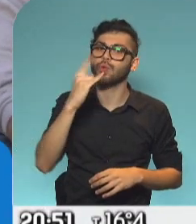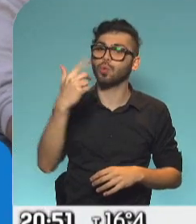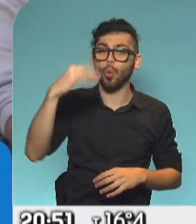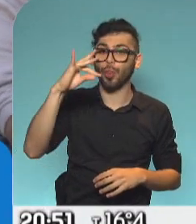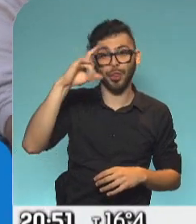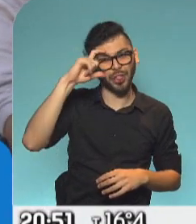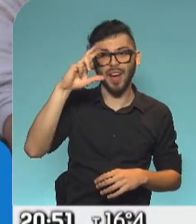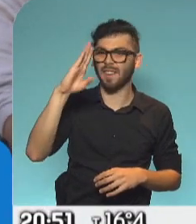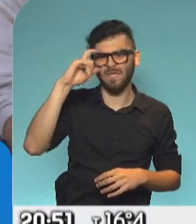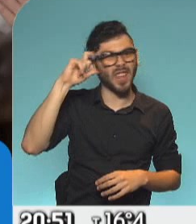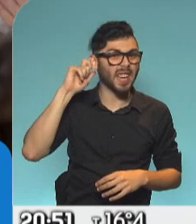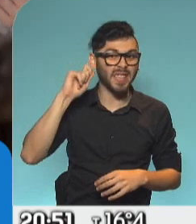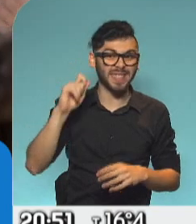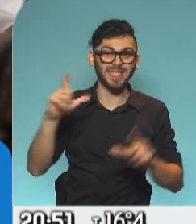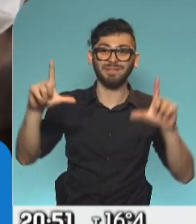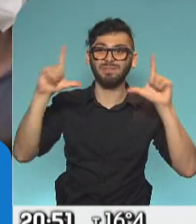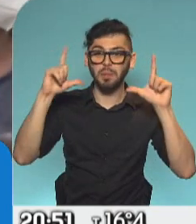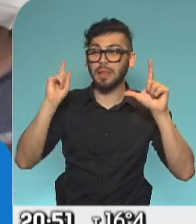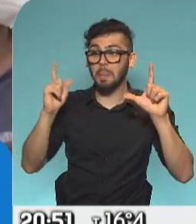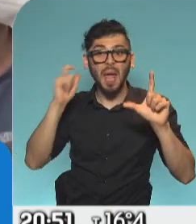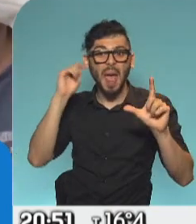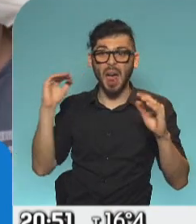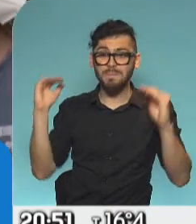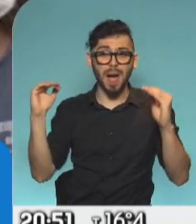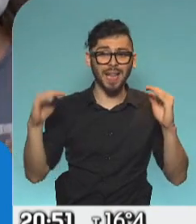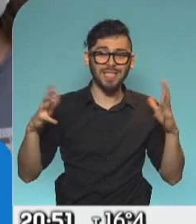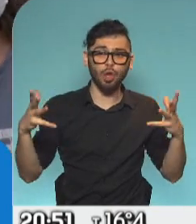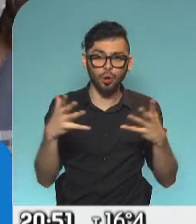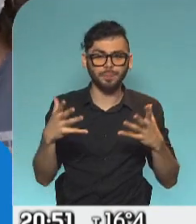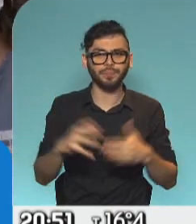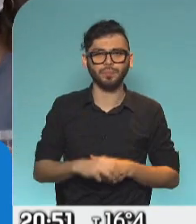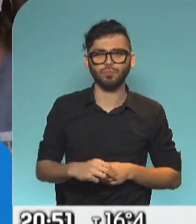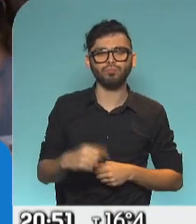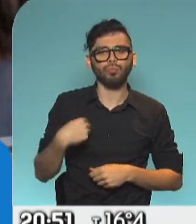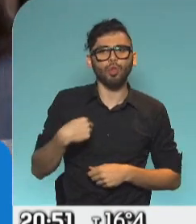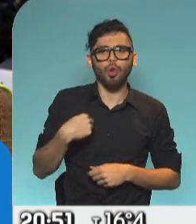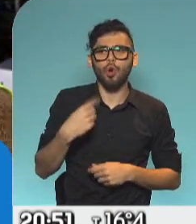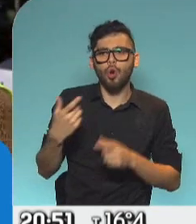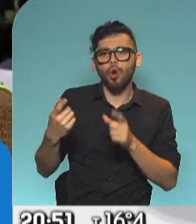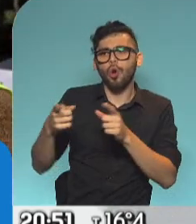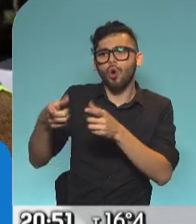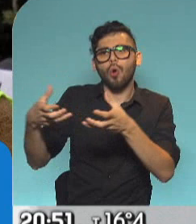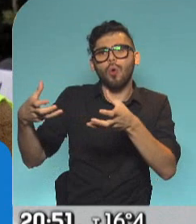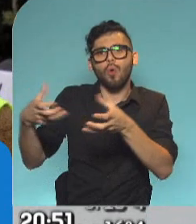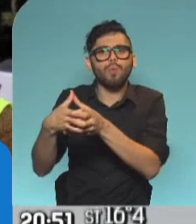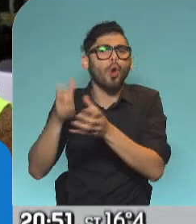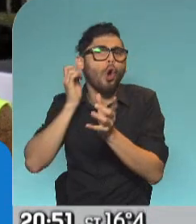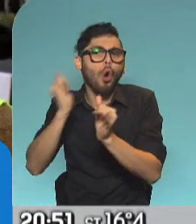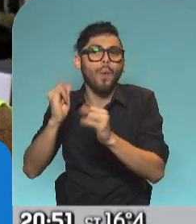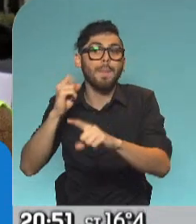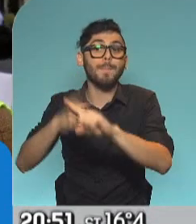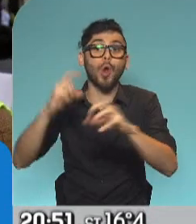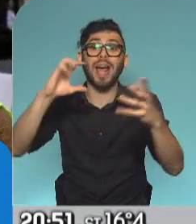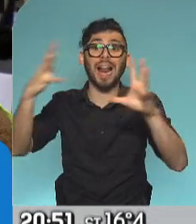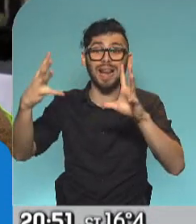estaban en la calle eran generacionales a su edad. Sí, ella el otro día conversaba con una activista de Jóvenes por el Clima de aquí de Argentina y realmente la toman como